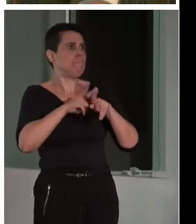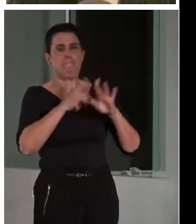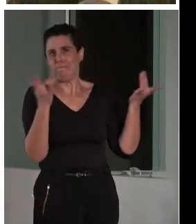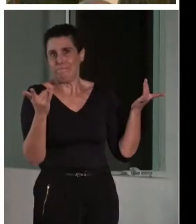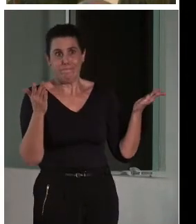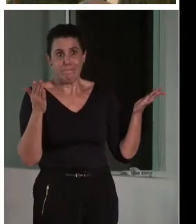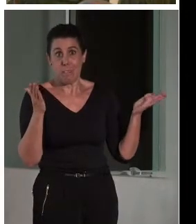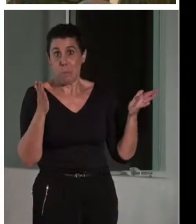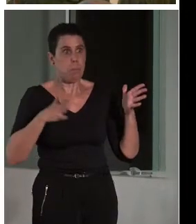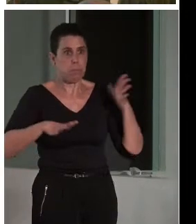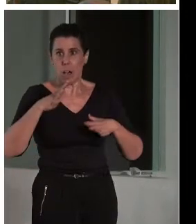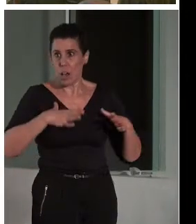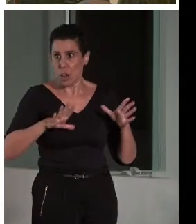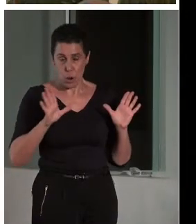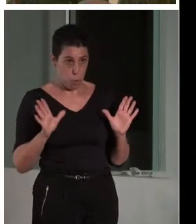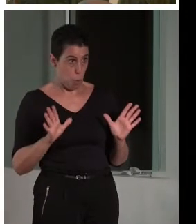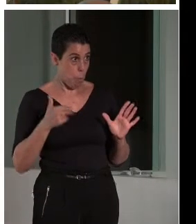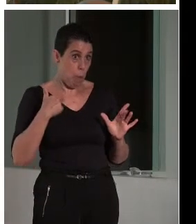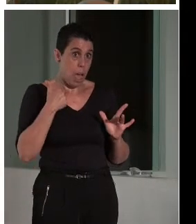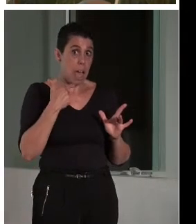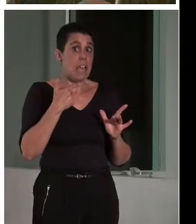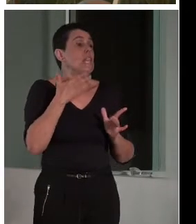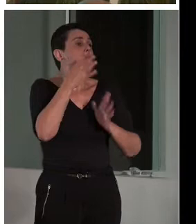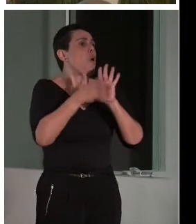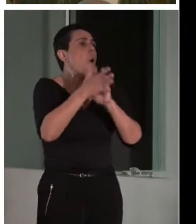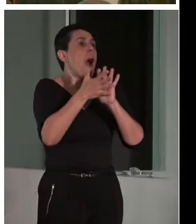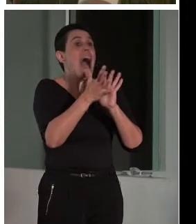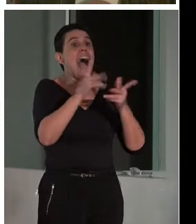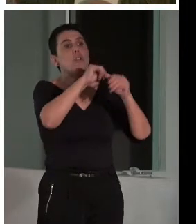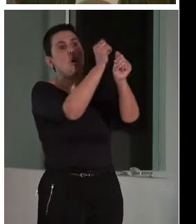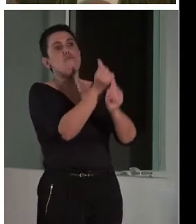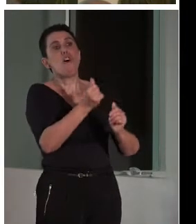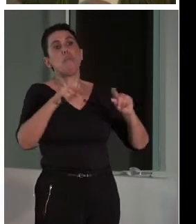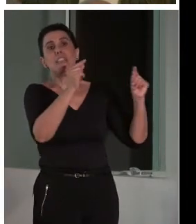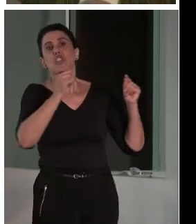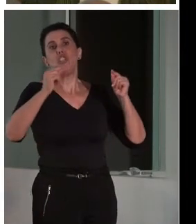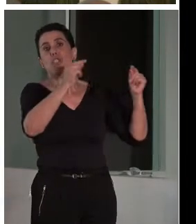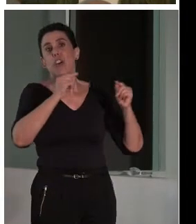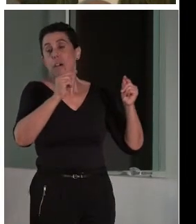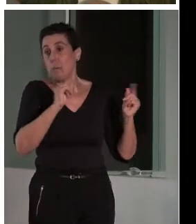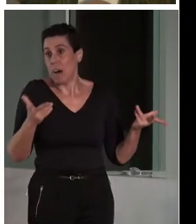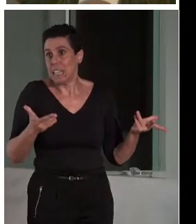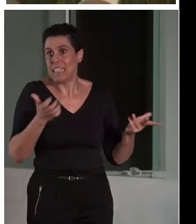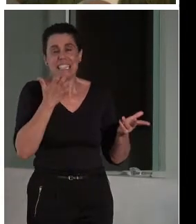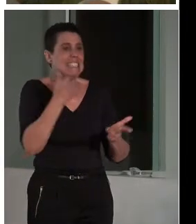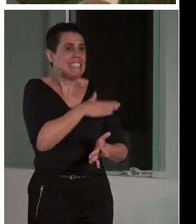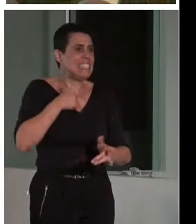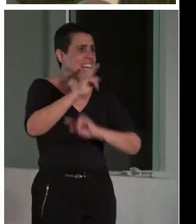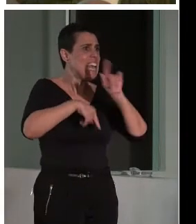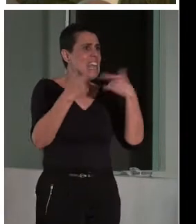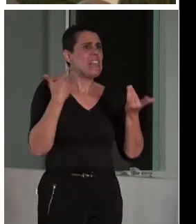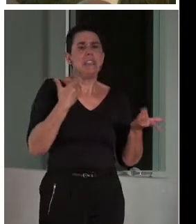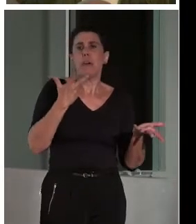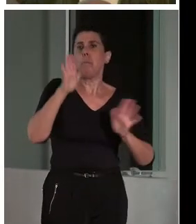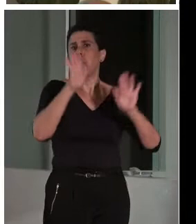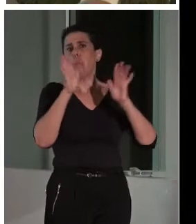convención bueno esto lo abro a modo de debate si queréis a cabo en un momentito la presentación si da tiempo comentamos algo si no pues